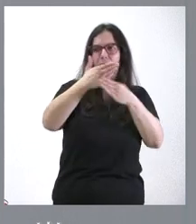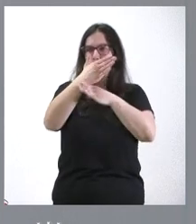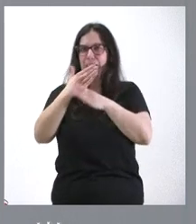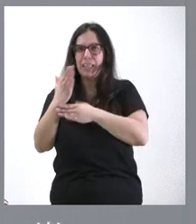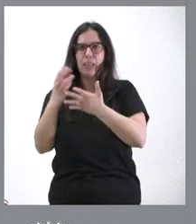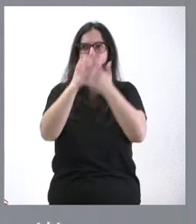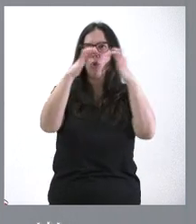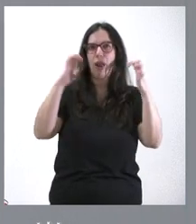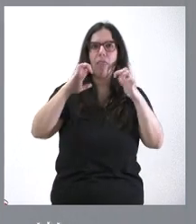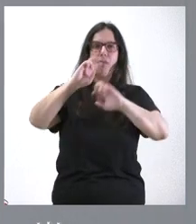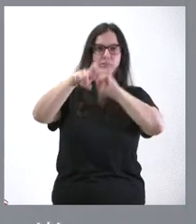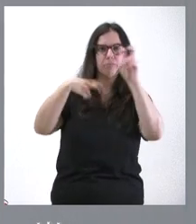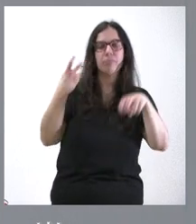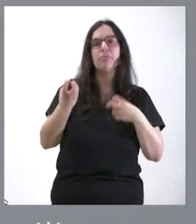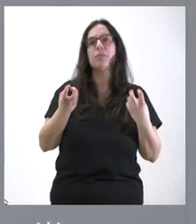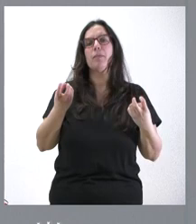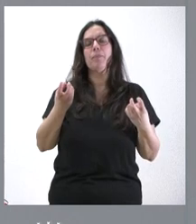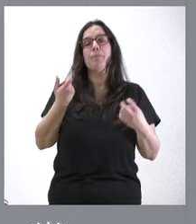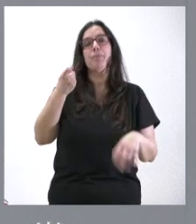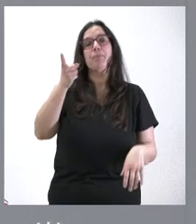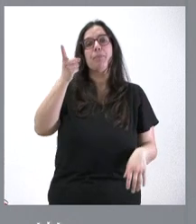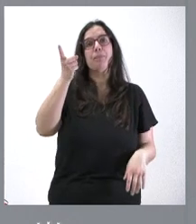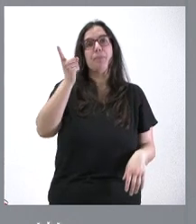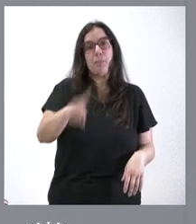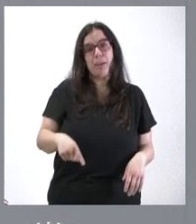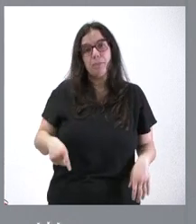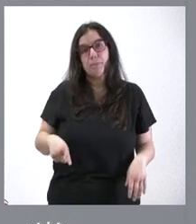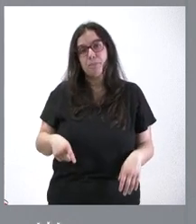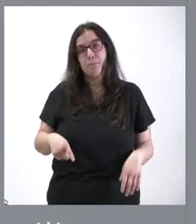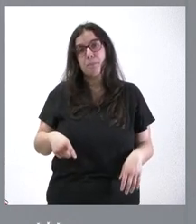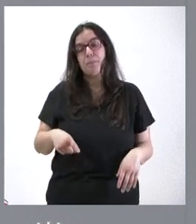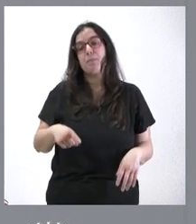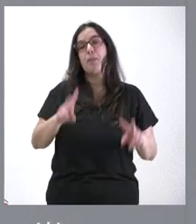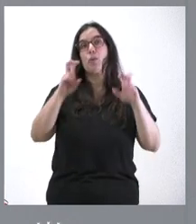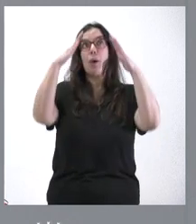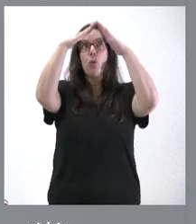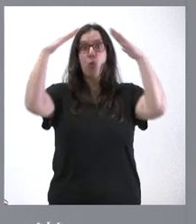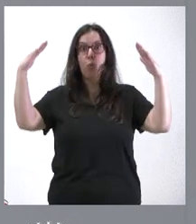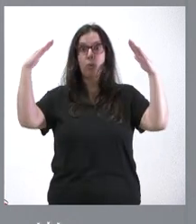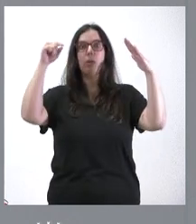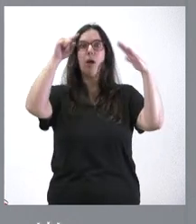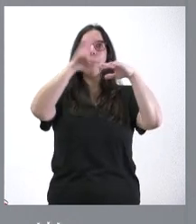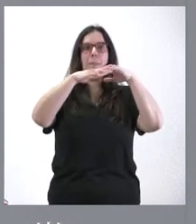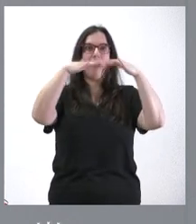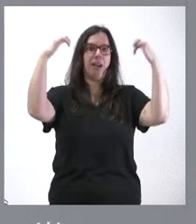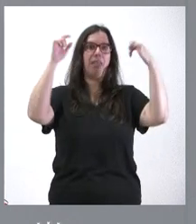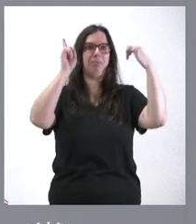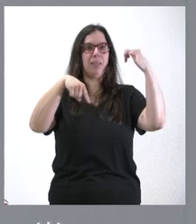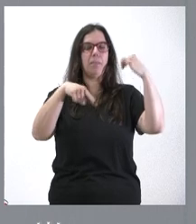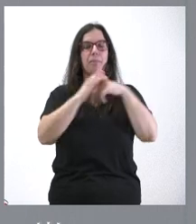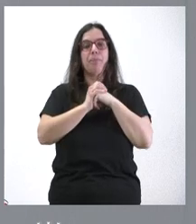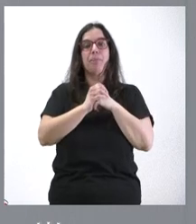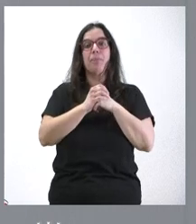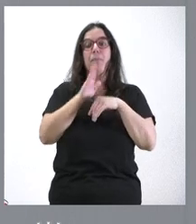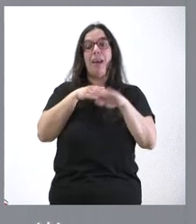graderío así como eh la nueva cubierta para este graderío y en cuanto a la mejora de la